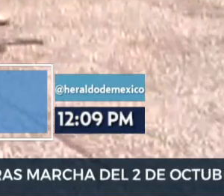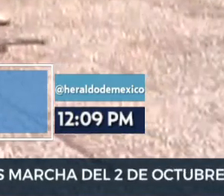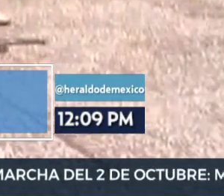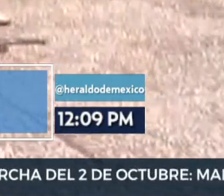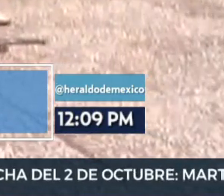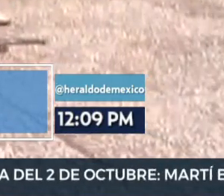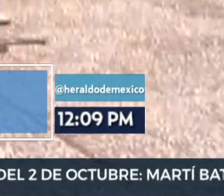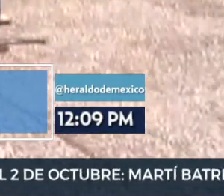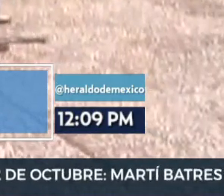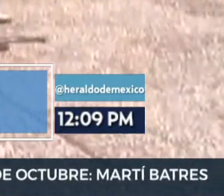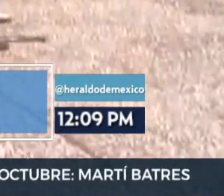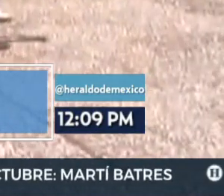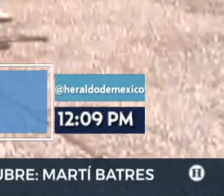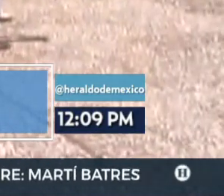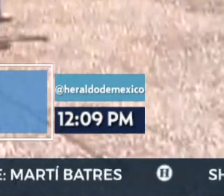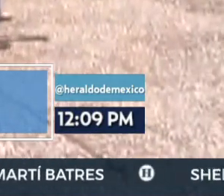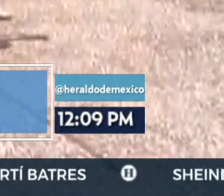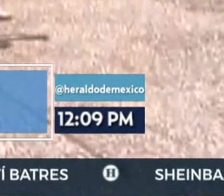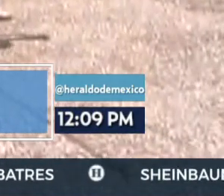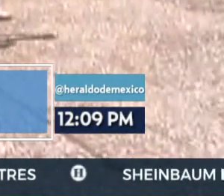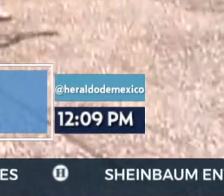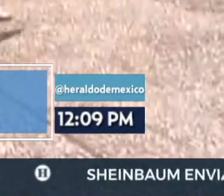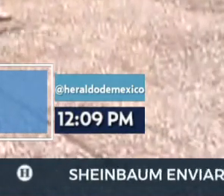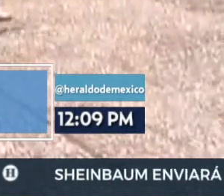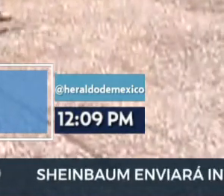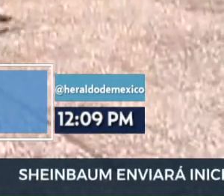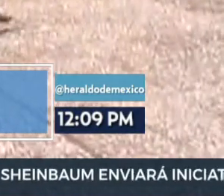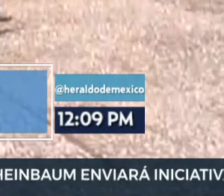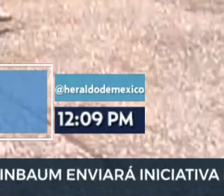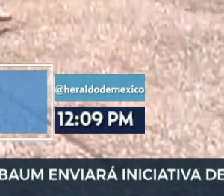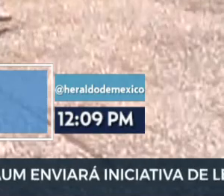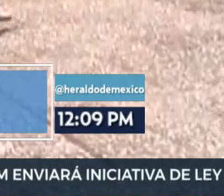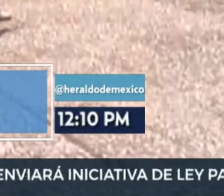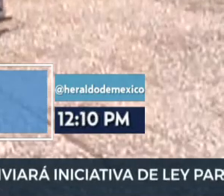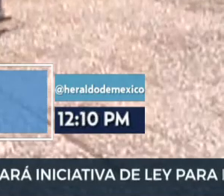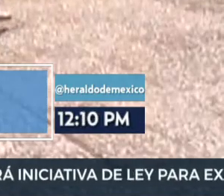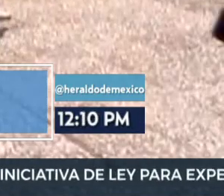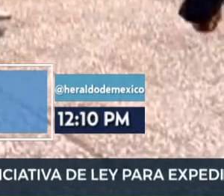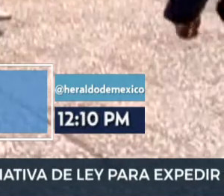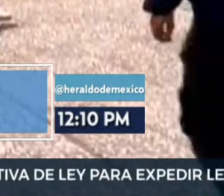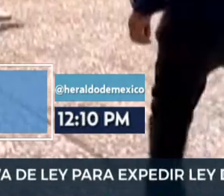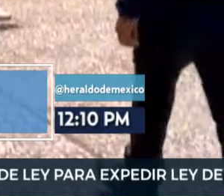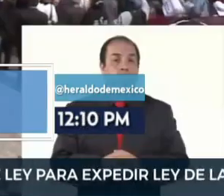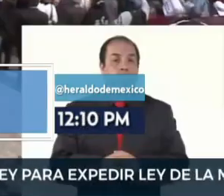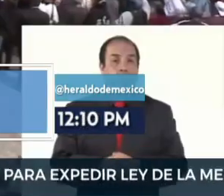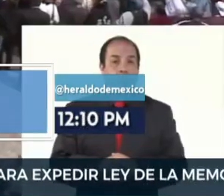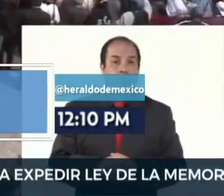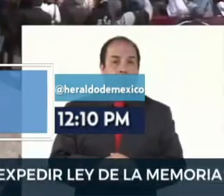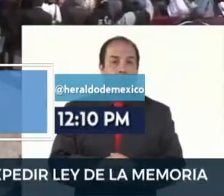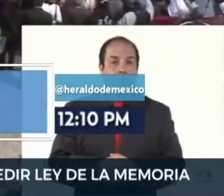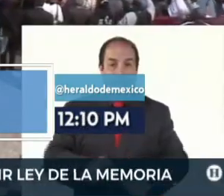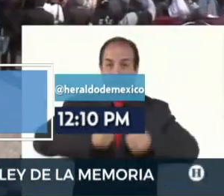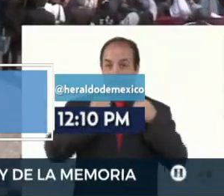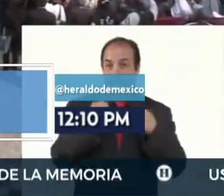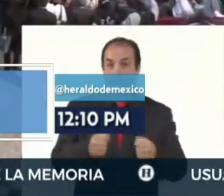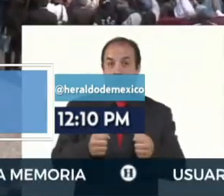de manera segura en la capital del país. También ha dicho que en los primeros 2 meses de la puesta en marcha de la línea